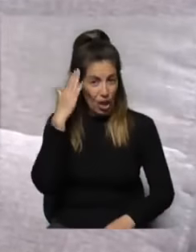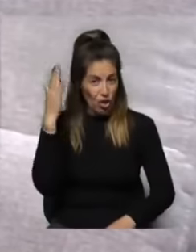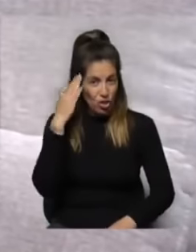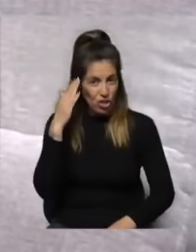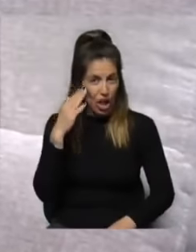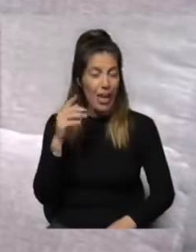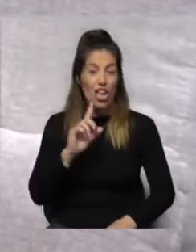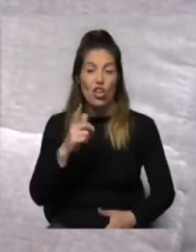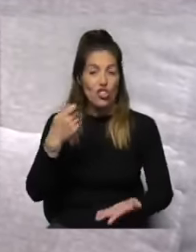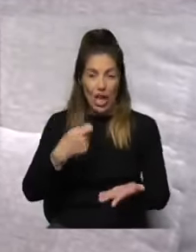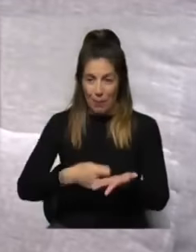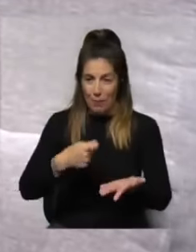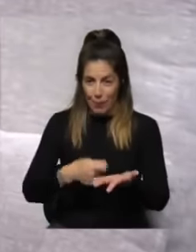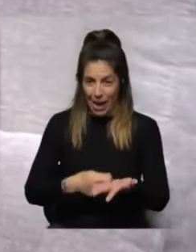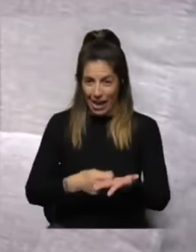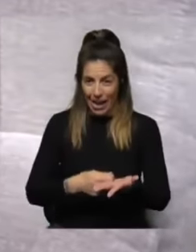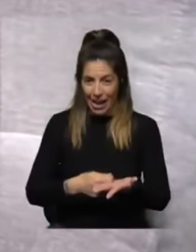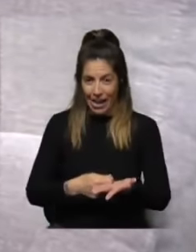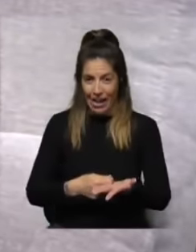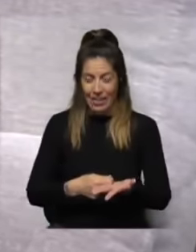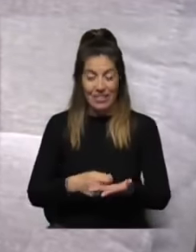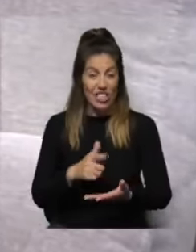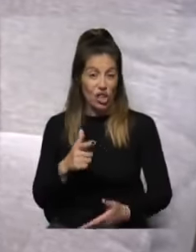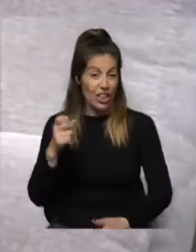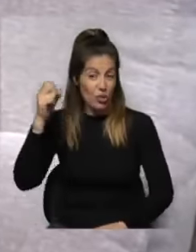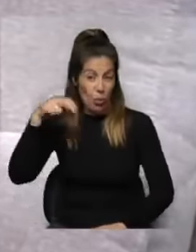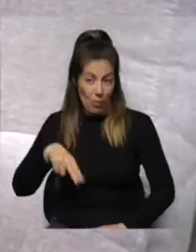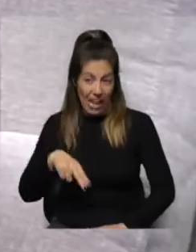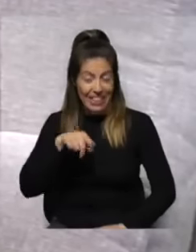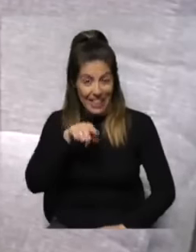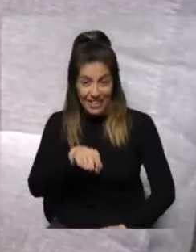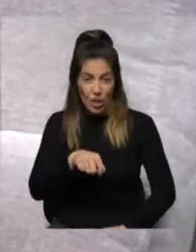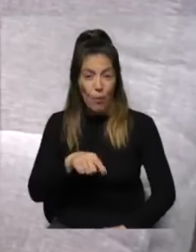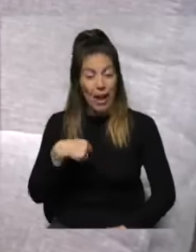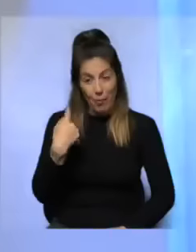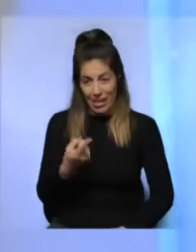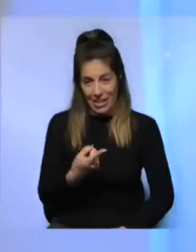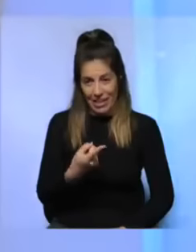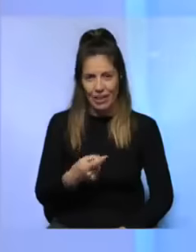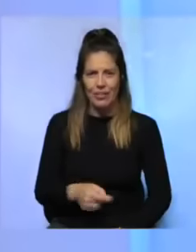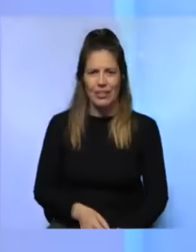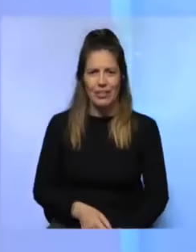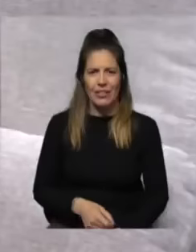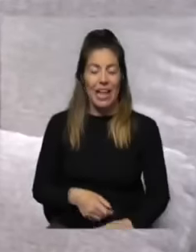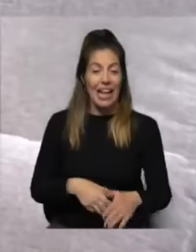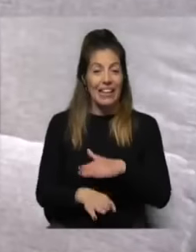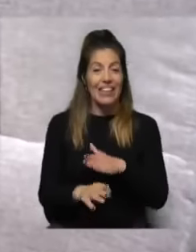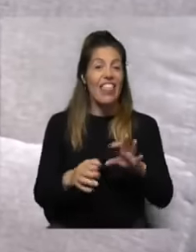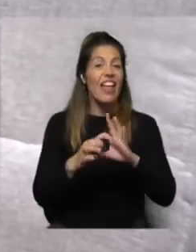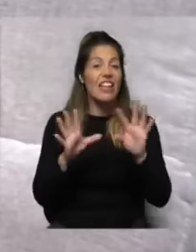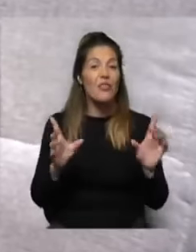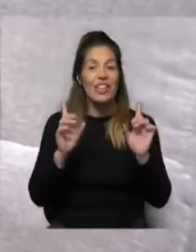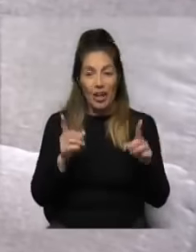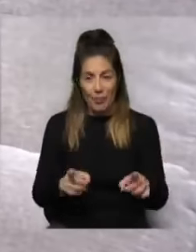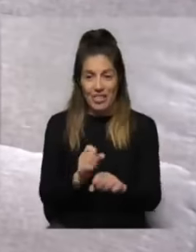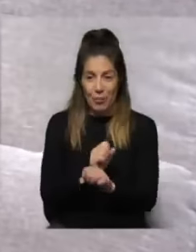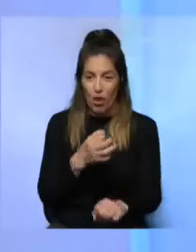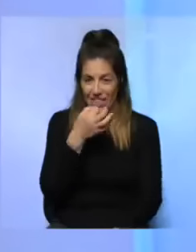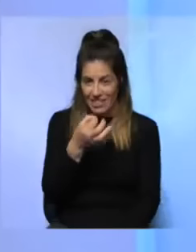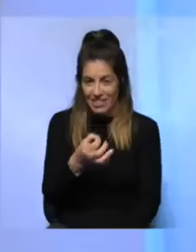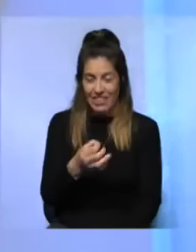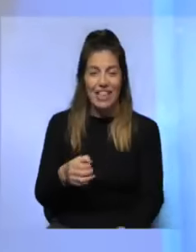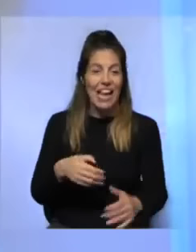sin costo, así que si no tenés un plan, ya tenés un planazo para bañar. Con la entrada libre también se puede decir. También, sí, con la entrada libre. Con la